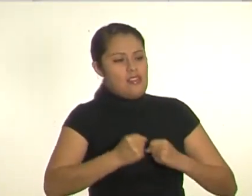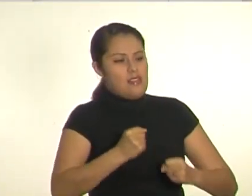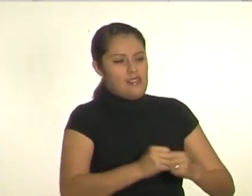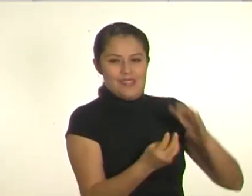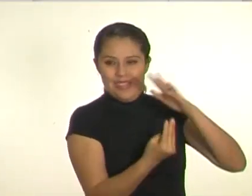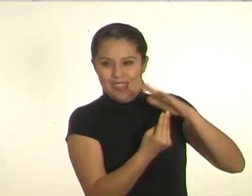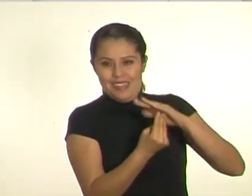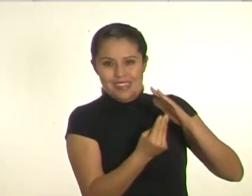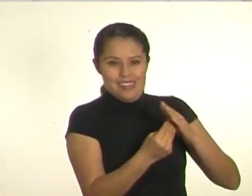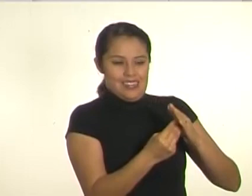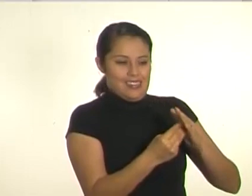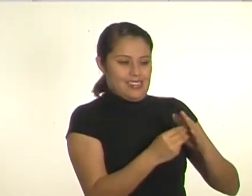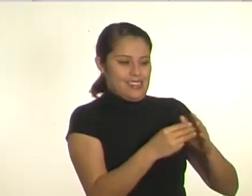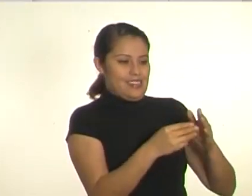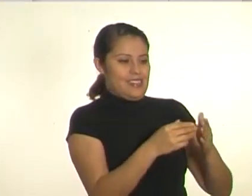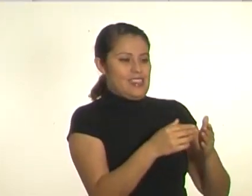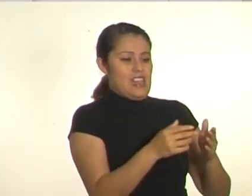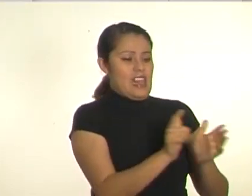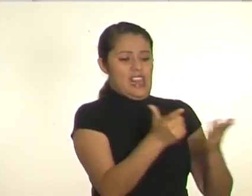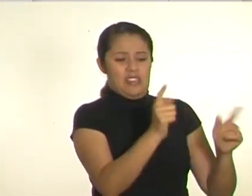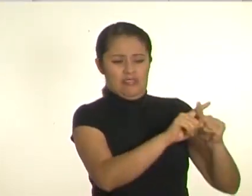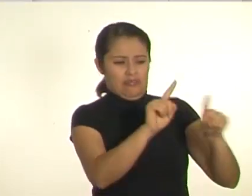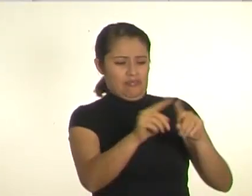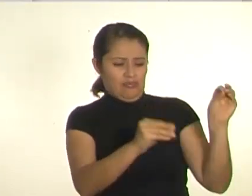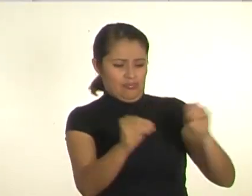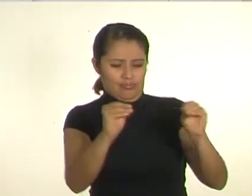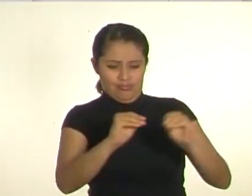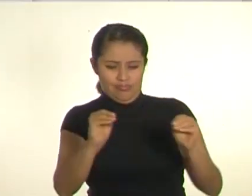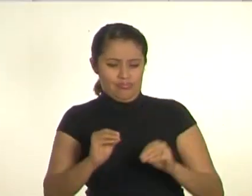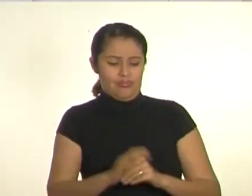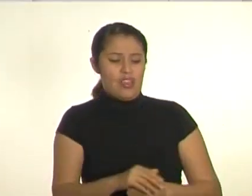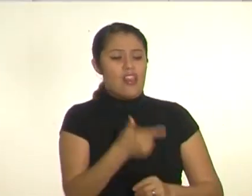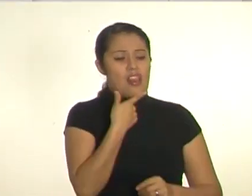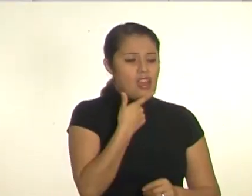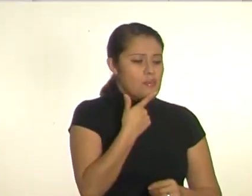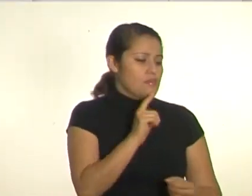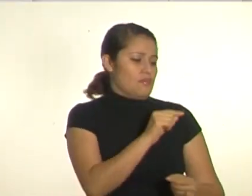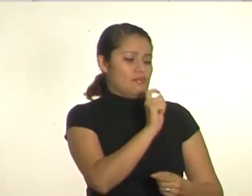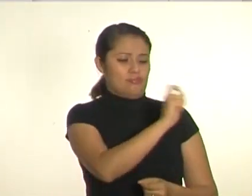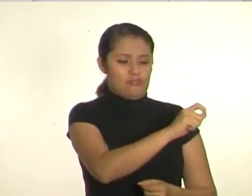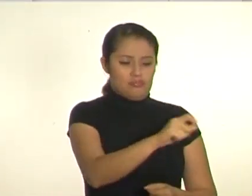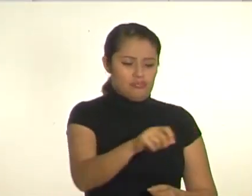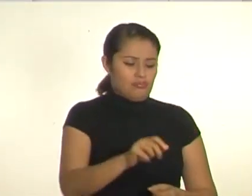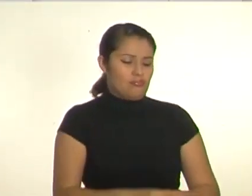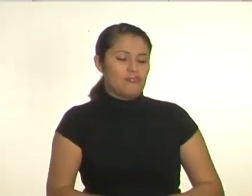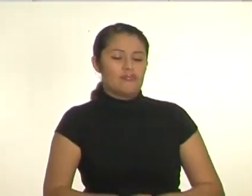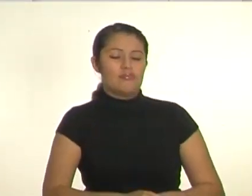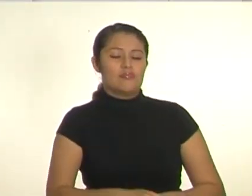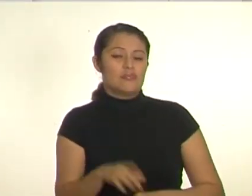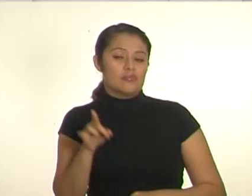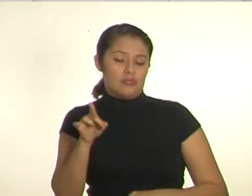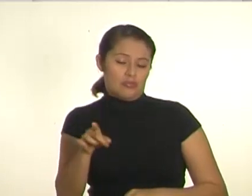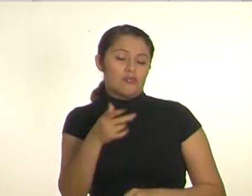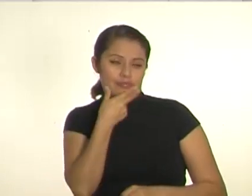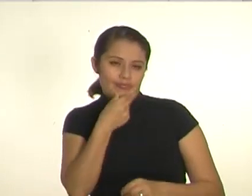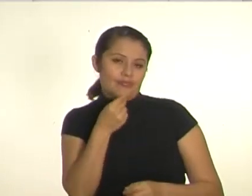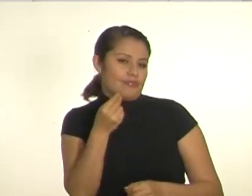donde tenía muchos libros, muchos lápices, donde él todos los días